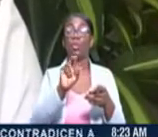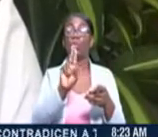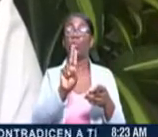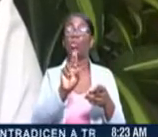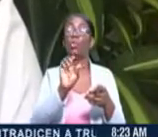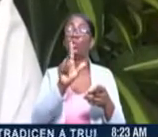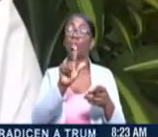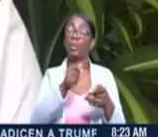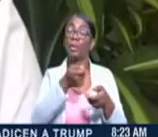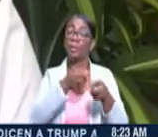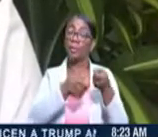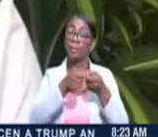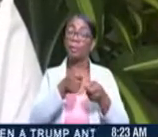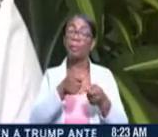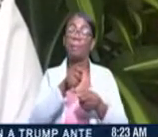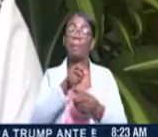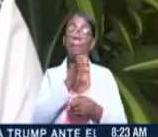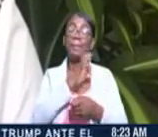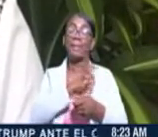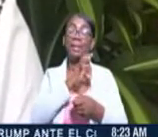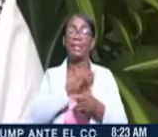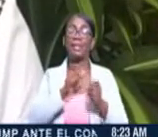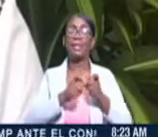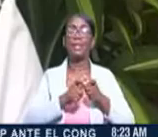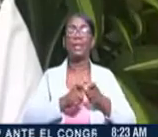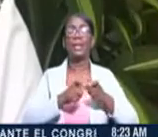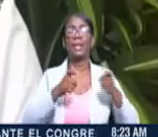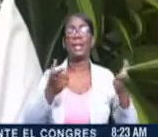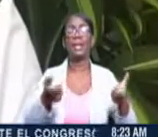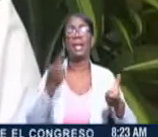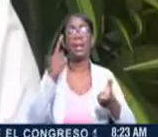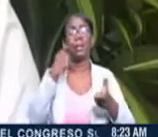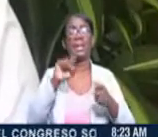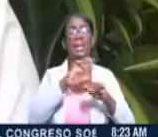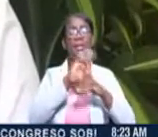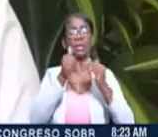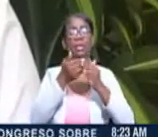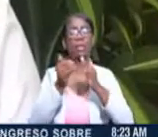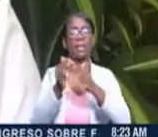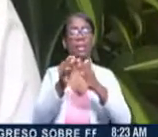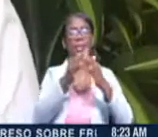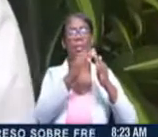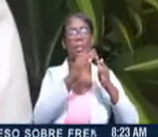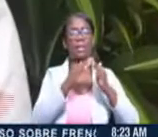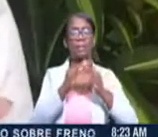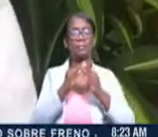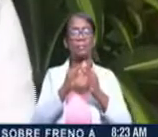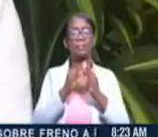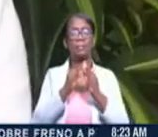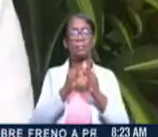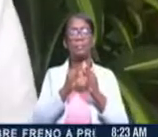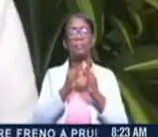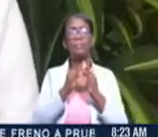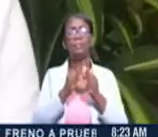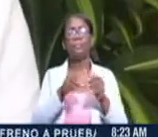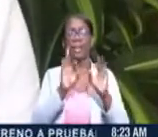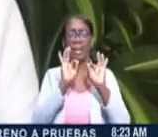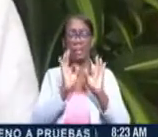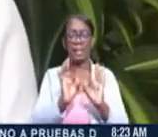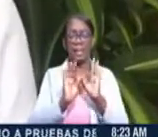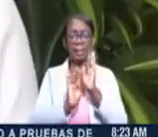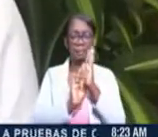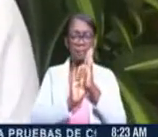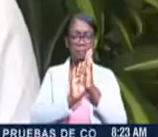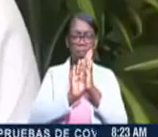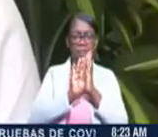que genera beneficios muy grandes para la comunidad, y es un negocio que, bien llevado, bien desarrollado,